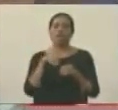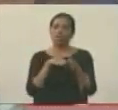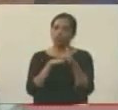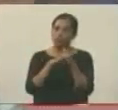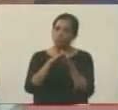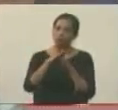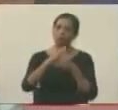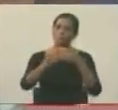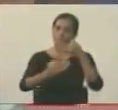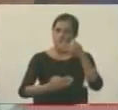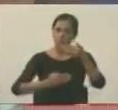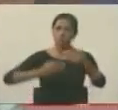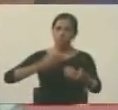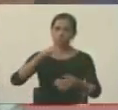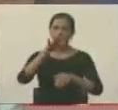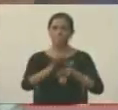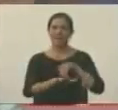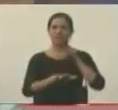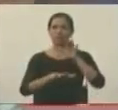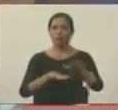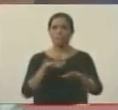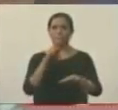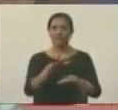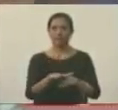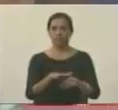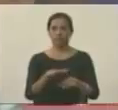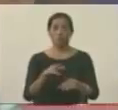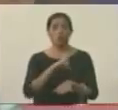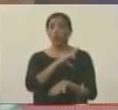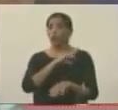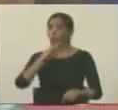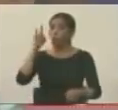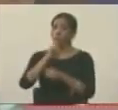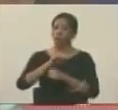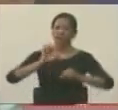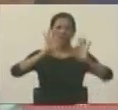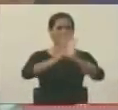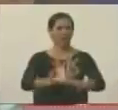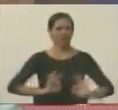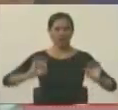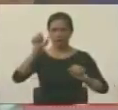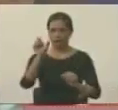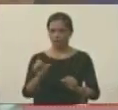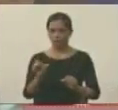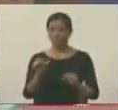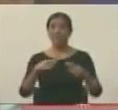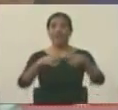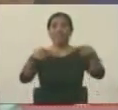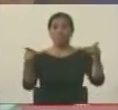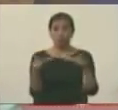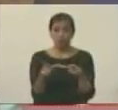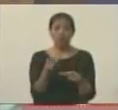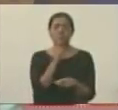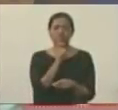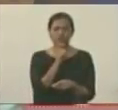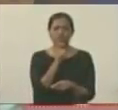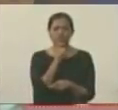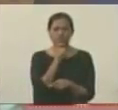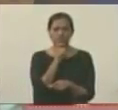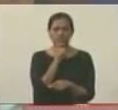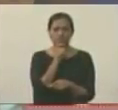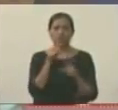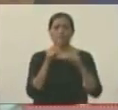paso a paso no voy a engañar a nadie las situaciones graves pero vamos avanzando paso a paso